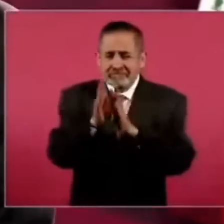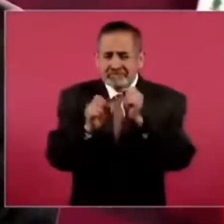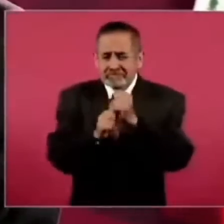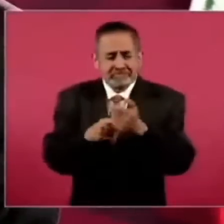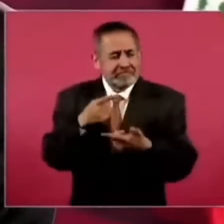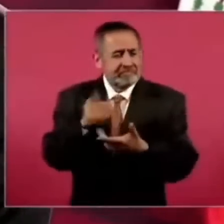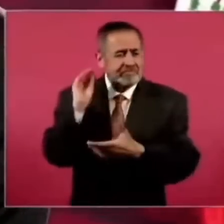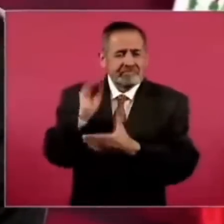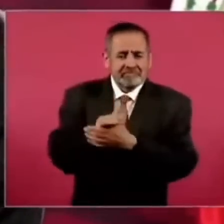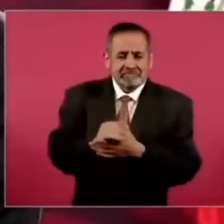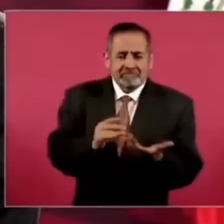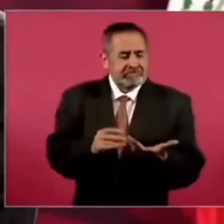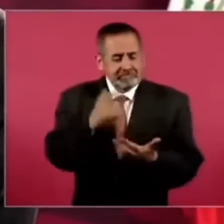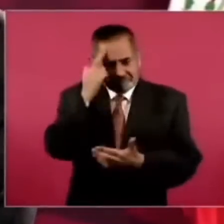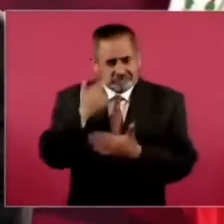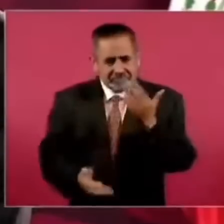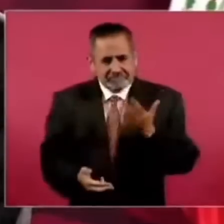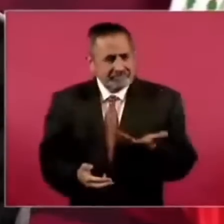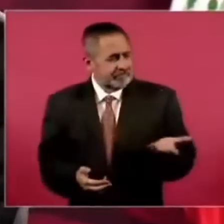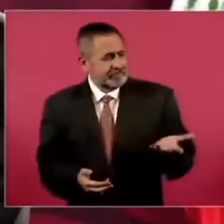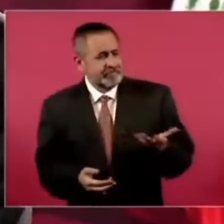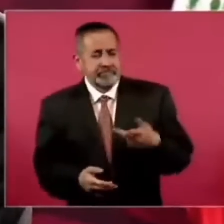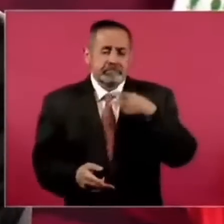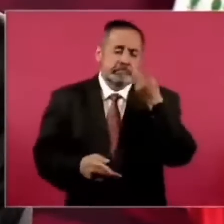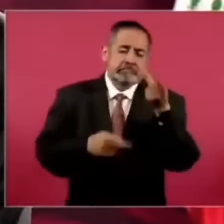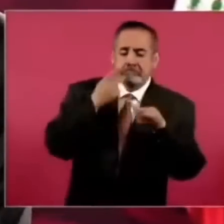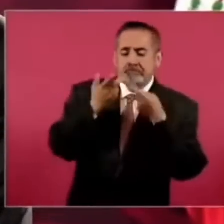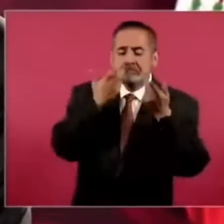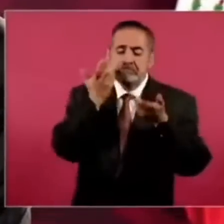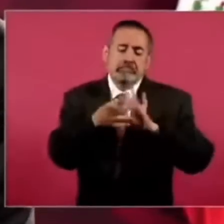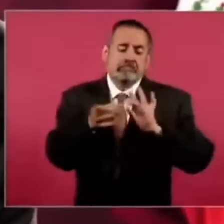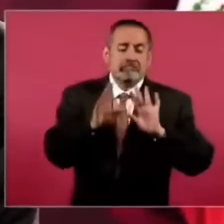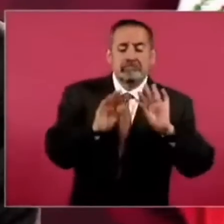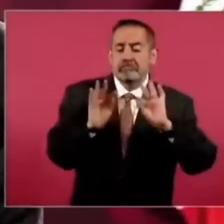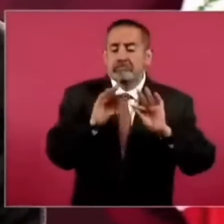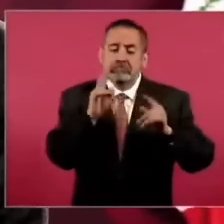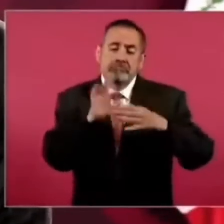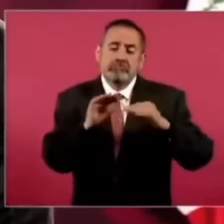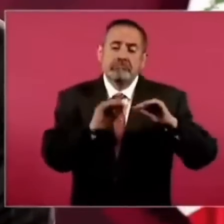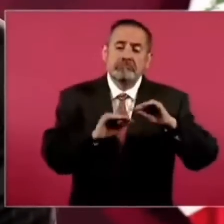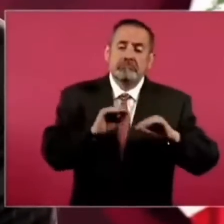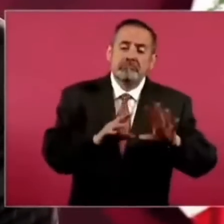Constitución con argucias legaloides.